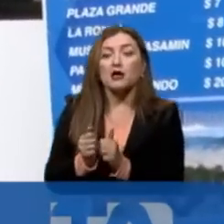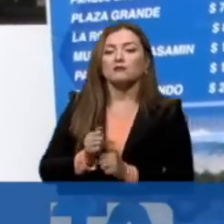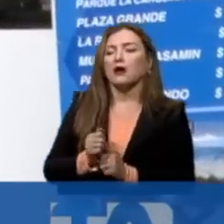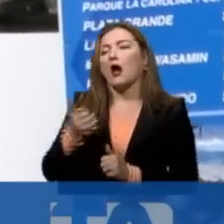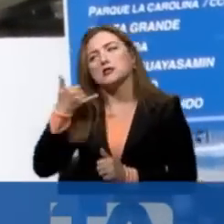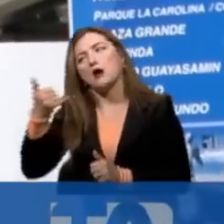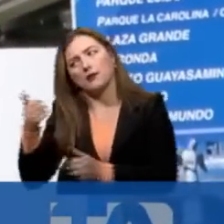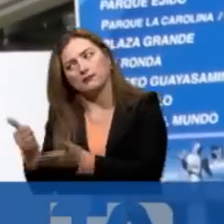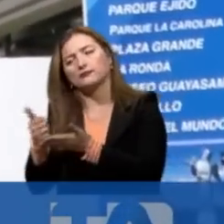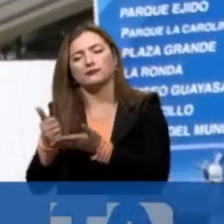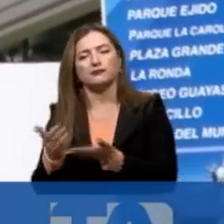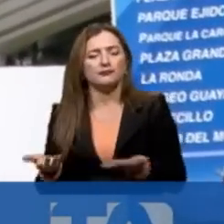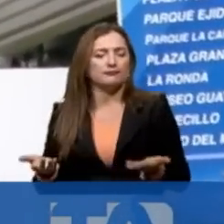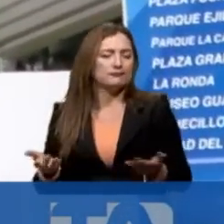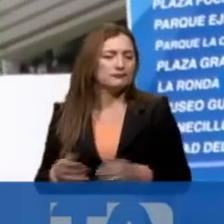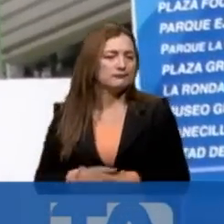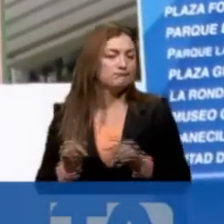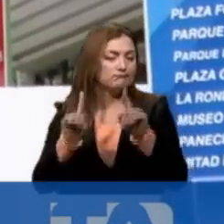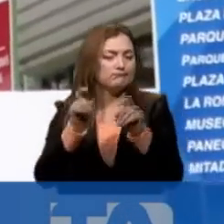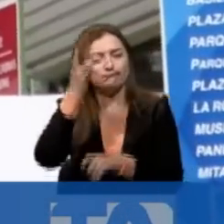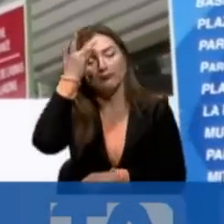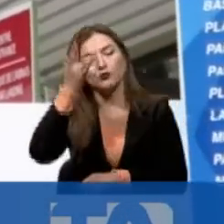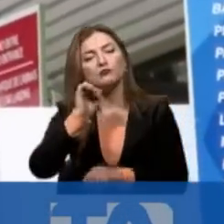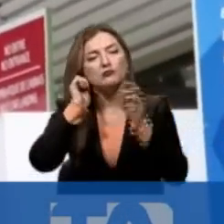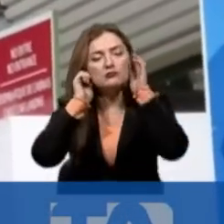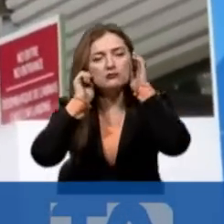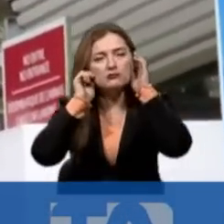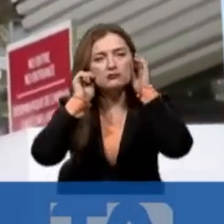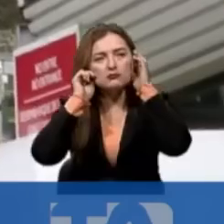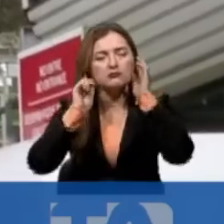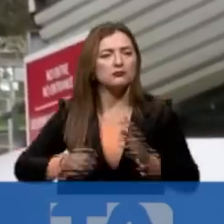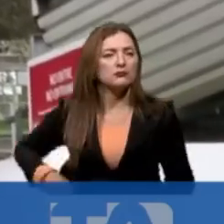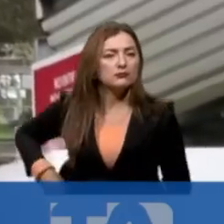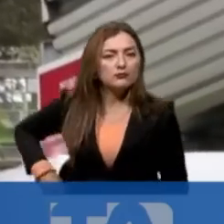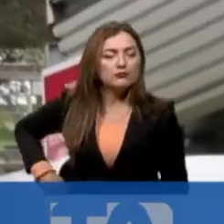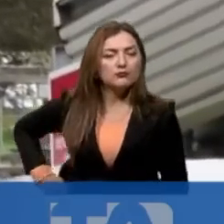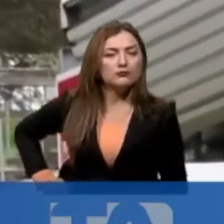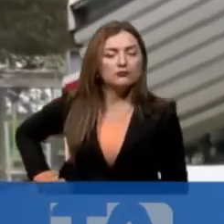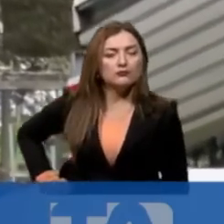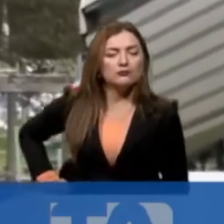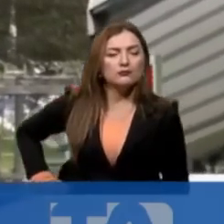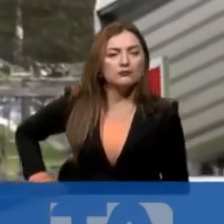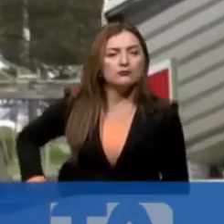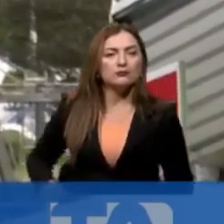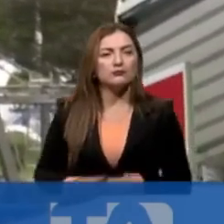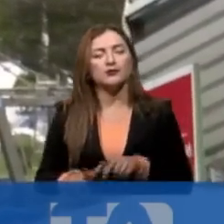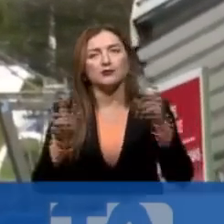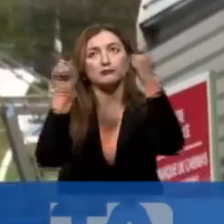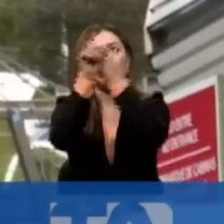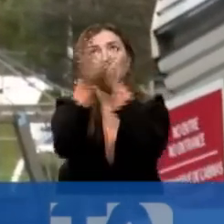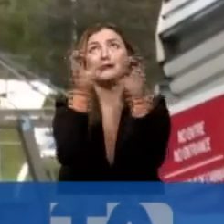tarde, 2 horas después, ya empezó a caer la noche, ya estaba oscureciendo. Imagínese usted estar en esta